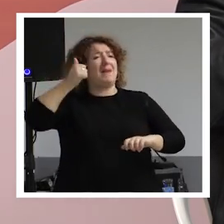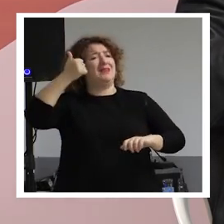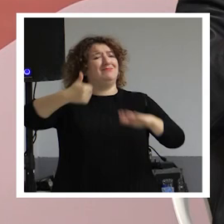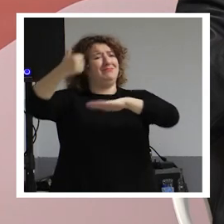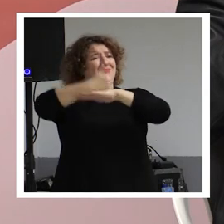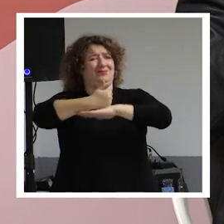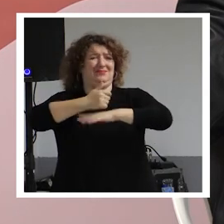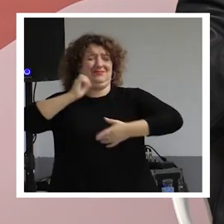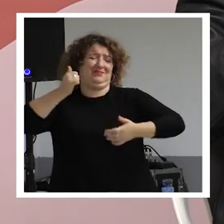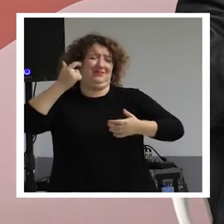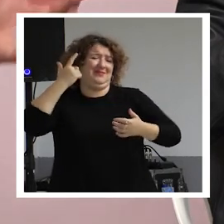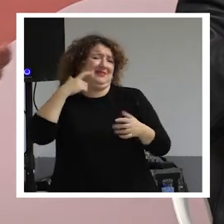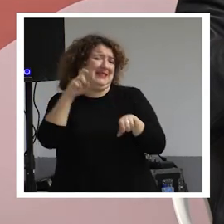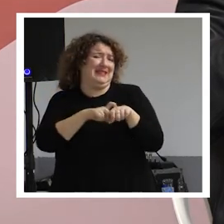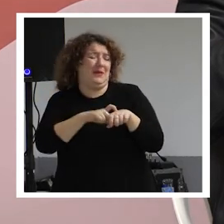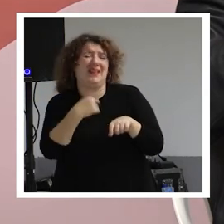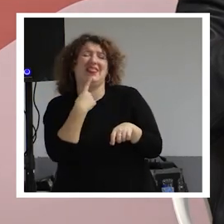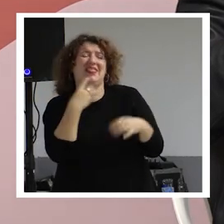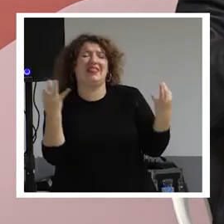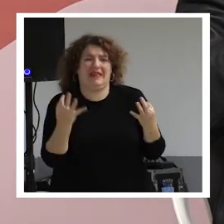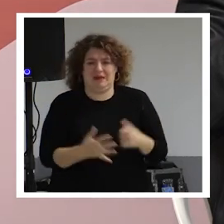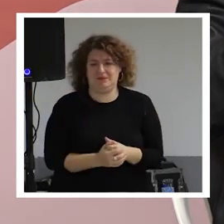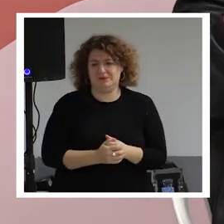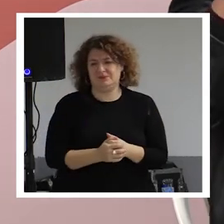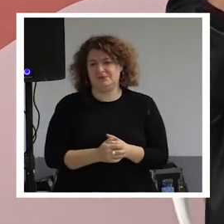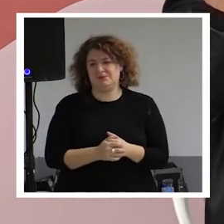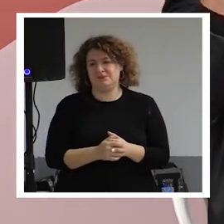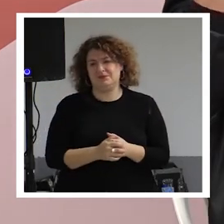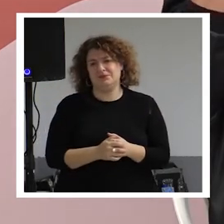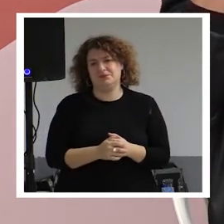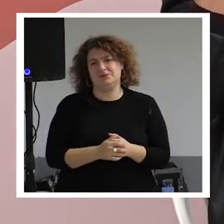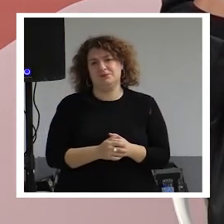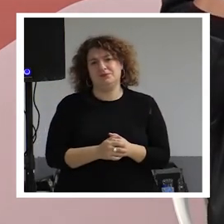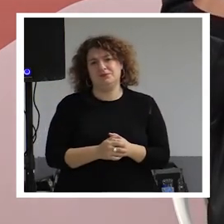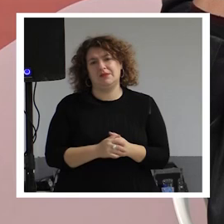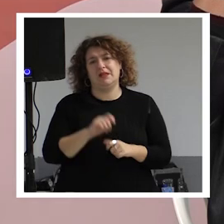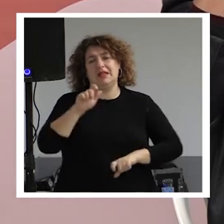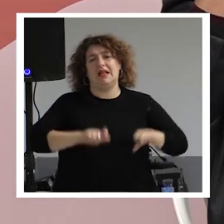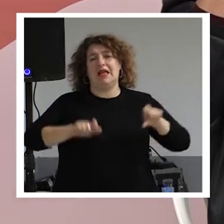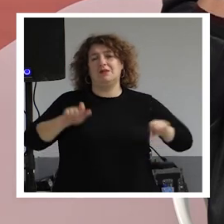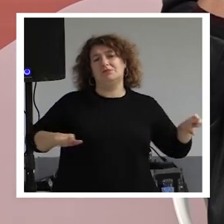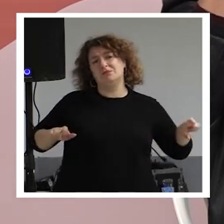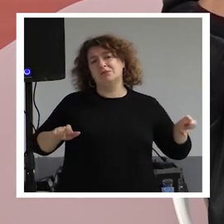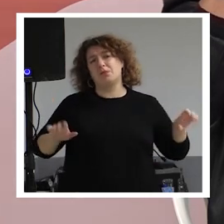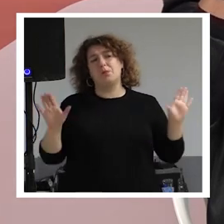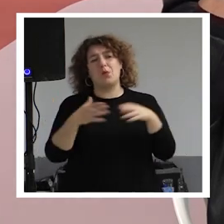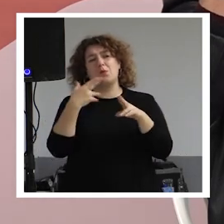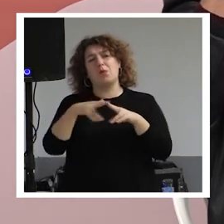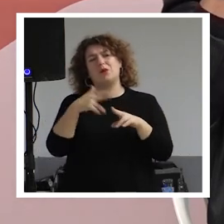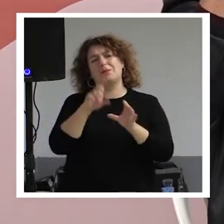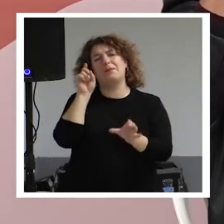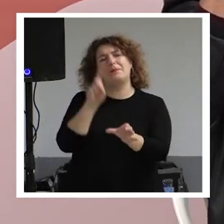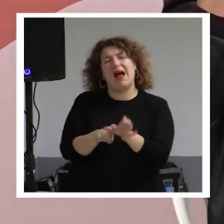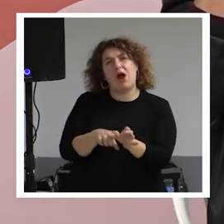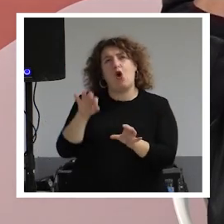no es simple en ciencia política esto se ha estudiado durante mucho tiempo y la y el mainstream O sea la teoría dominante